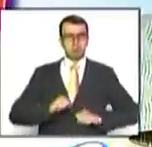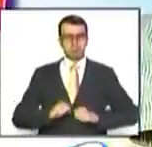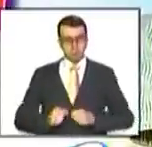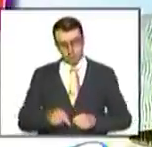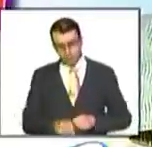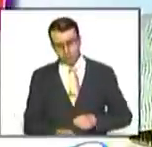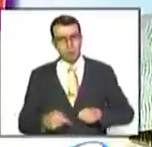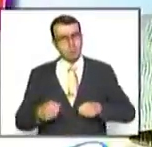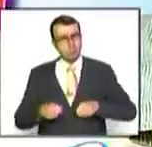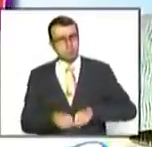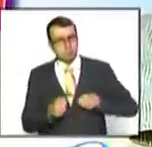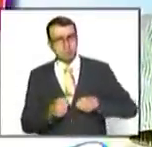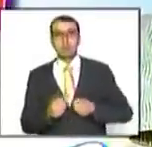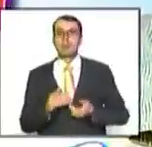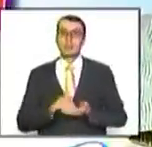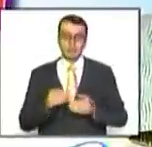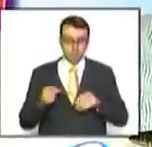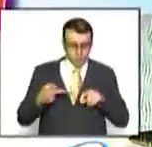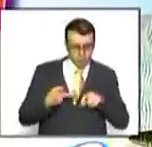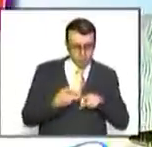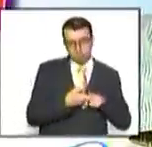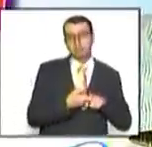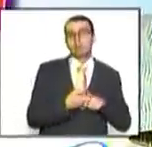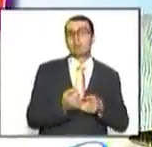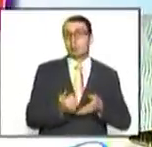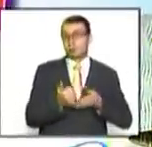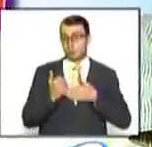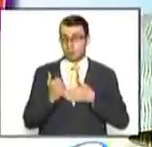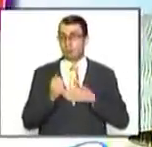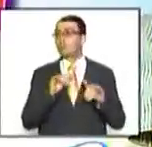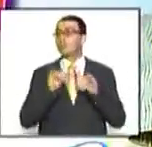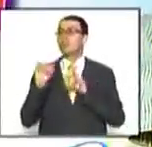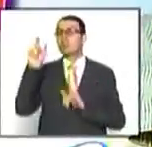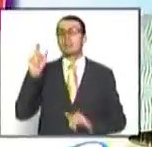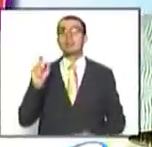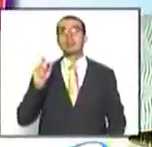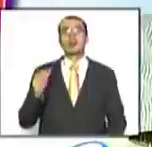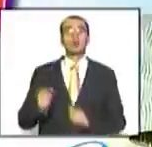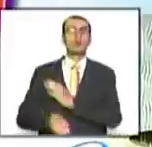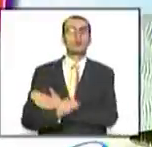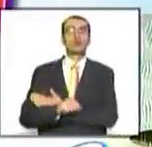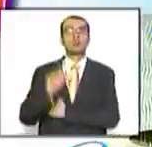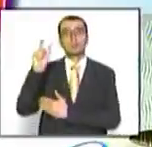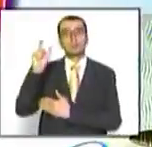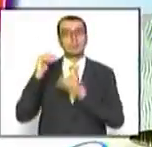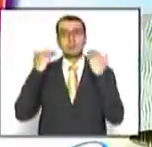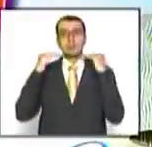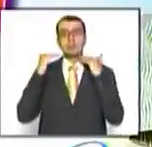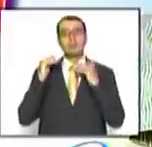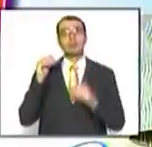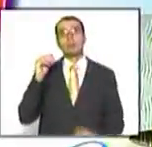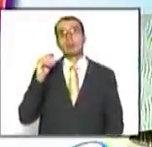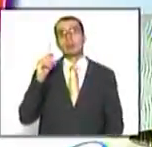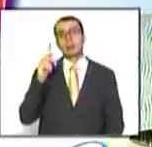año. Igualmente a nuestro deportista, el futbolista